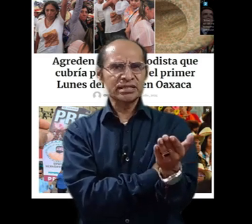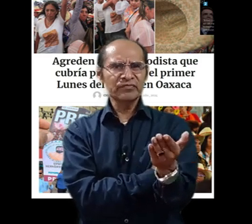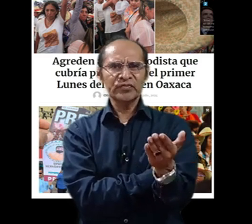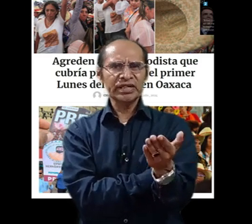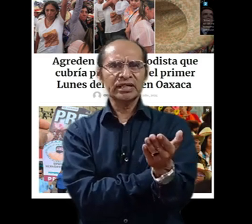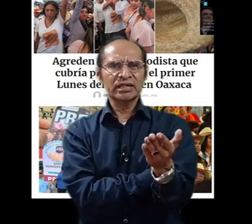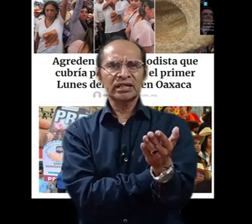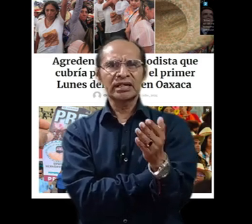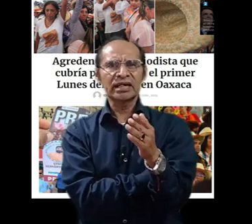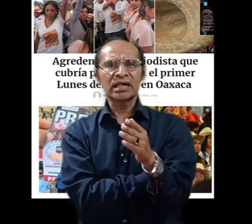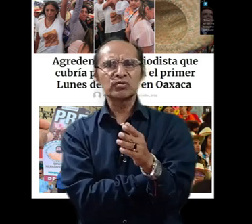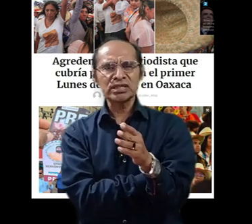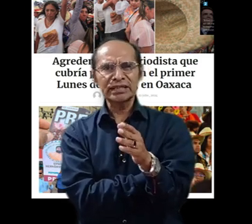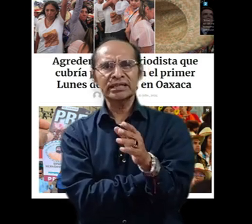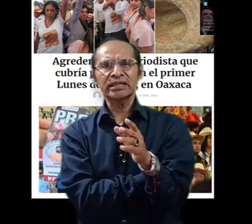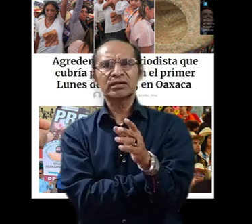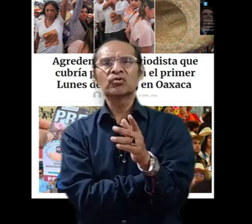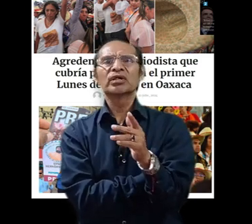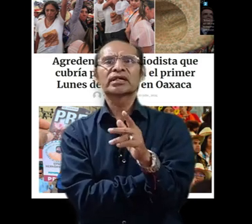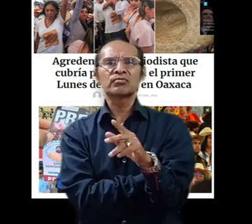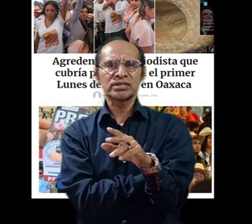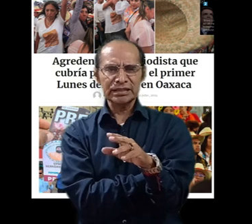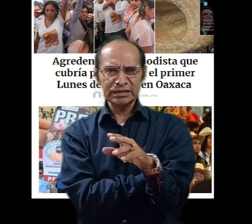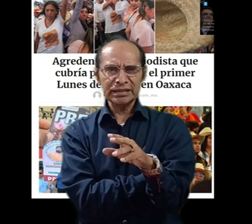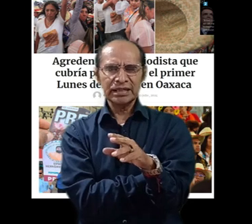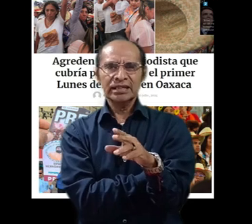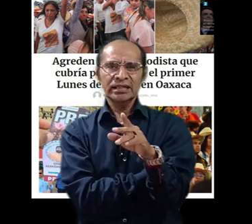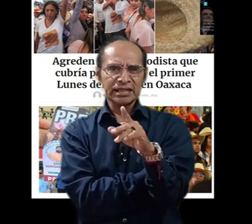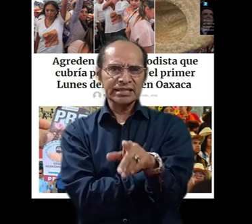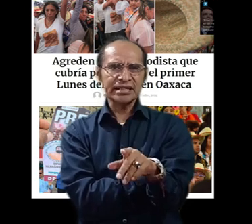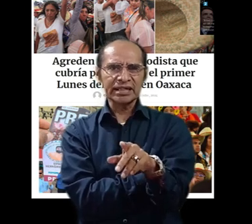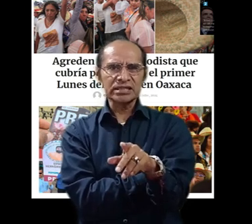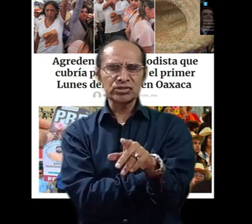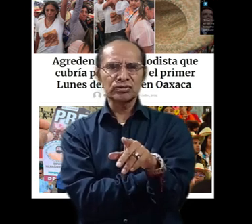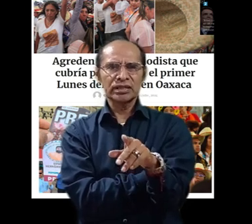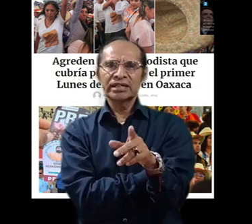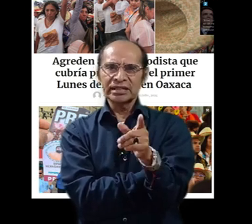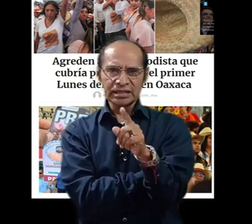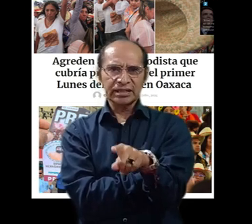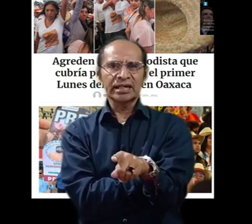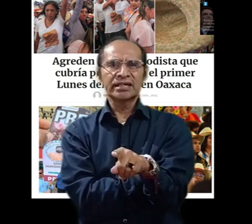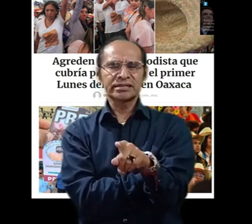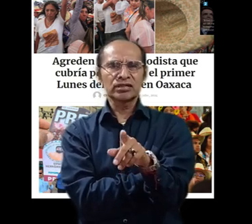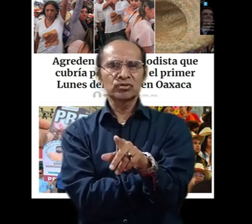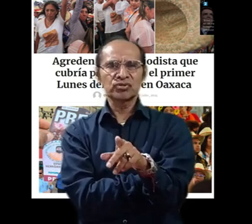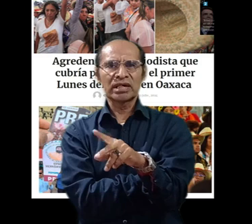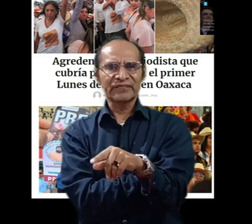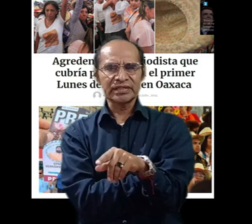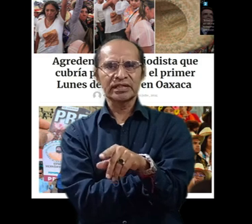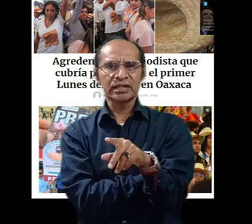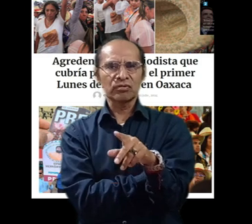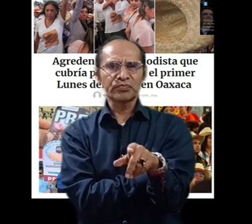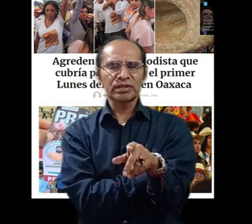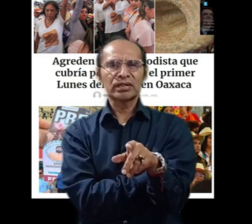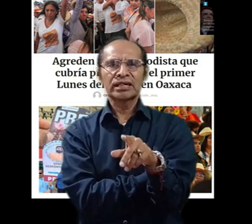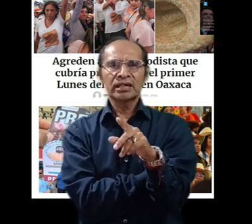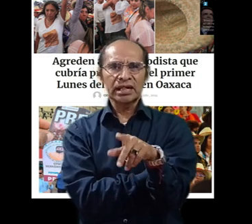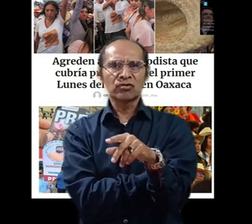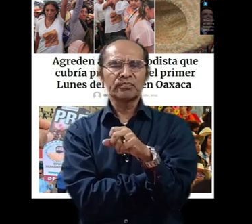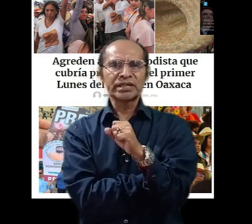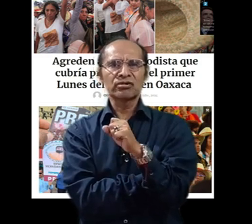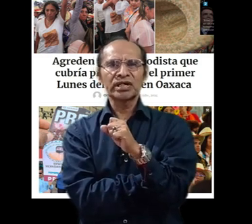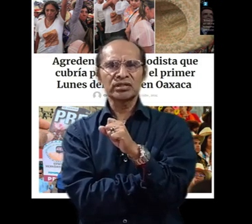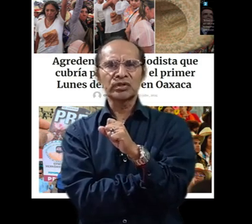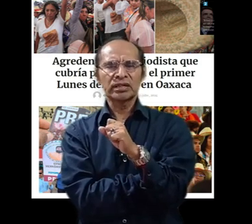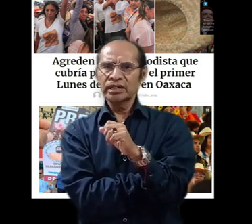pues quién fue la causante o el causante de esta agresión que hasta Incluso el gafete le rompieron